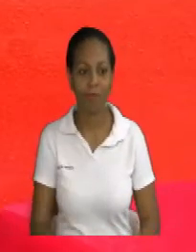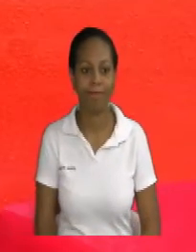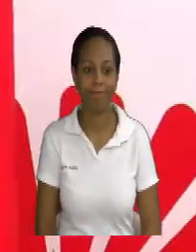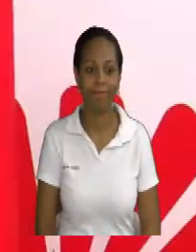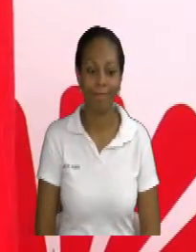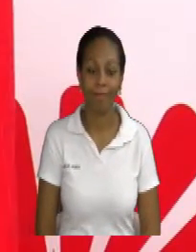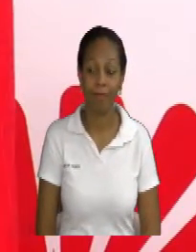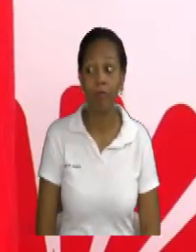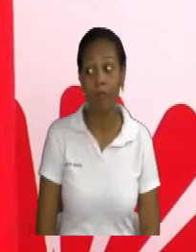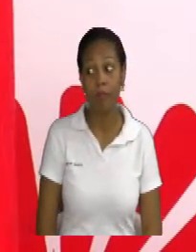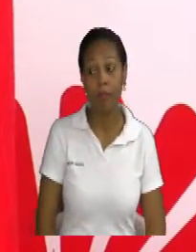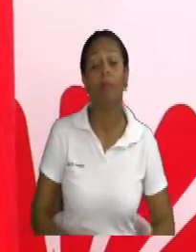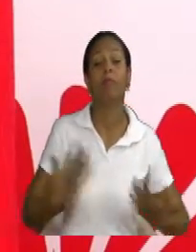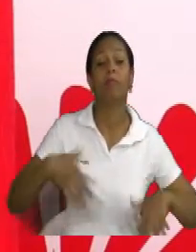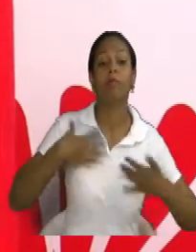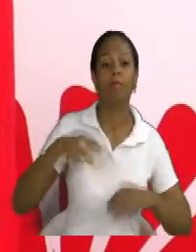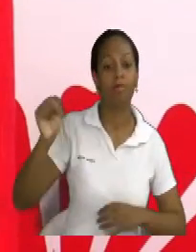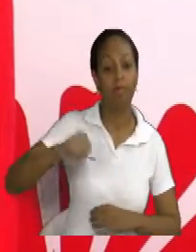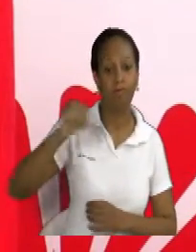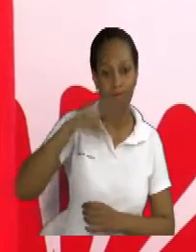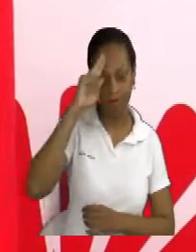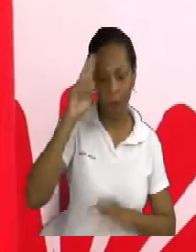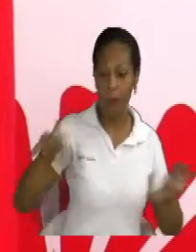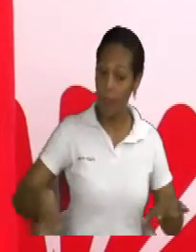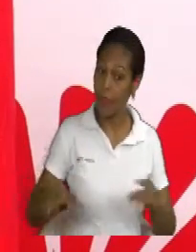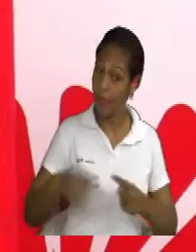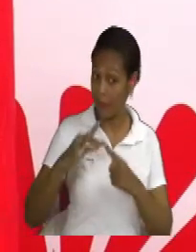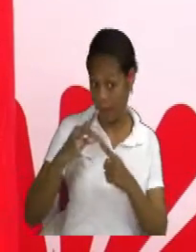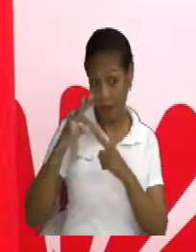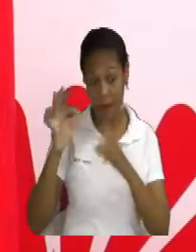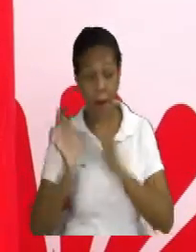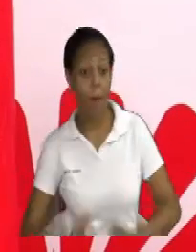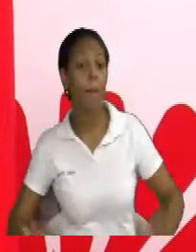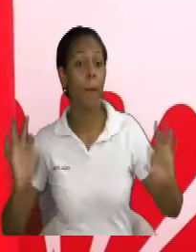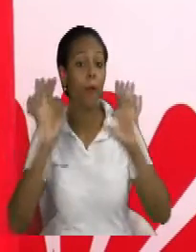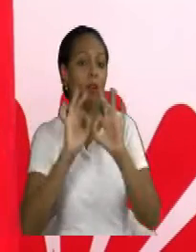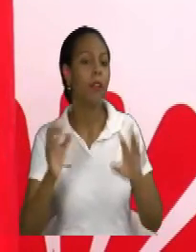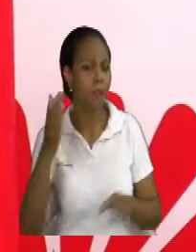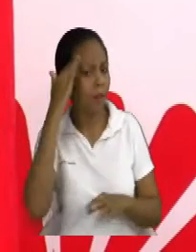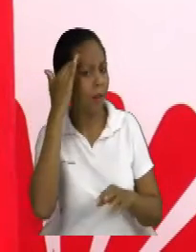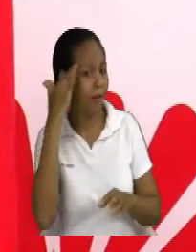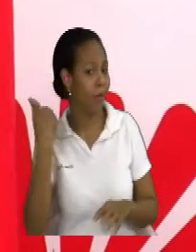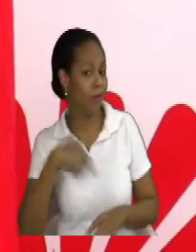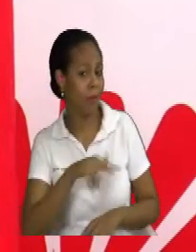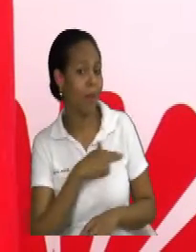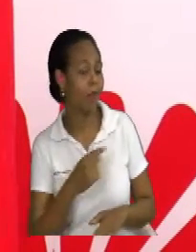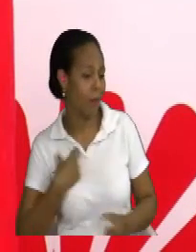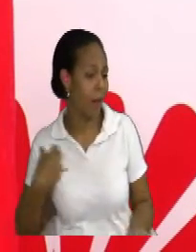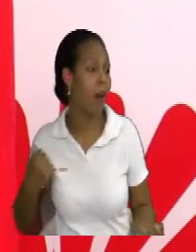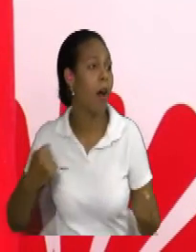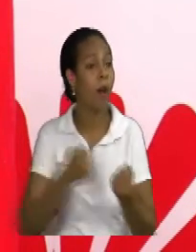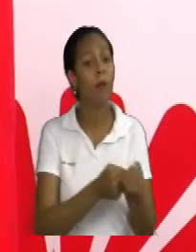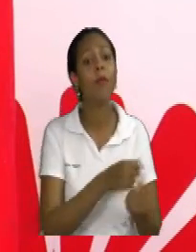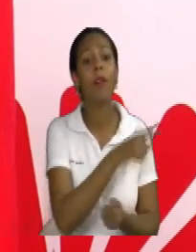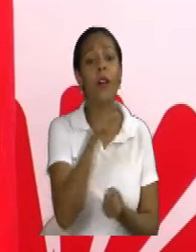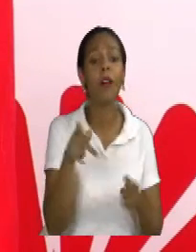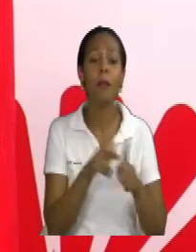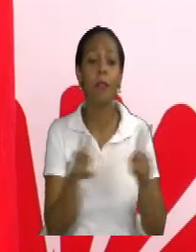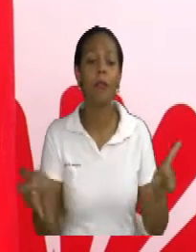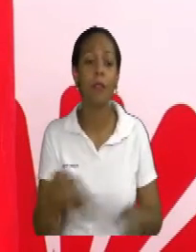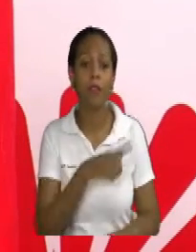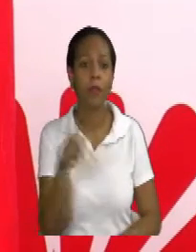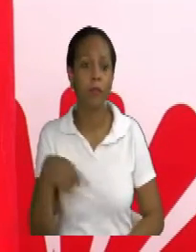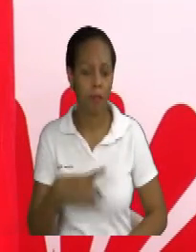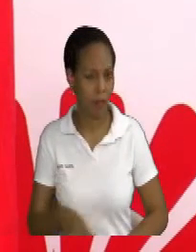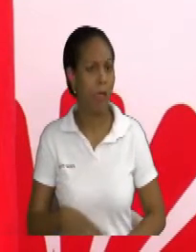muy importante y esto, como les decía iniciando, son los programas que nos gusta hacer porque sabemos que vamos a ayudar a muchas familias en Barranca Bermeja. Con nosotros también